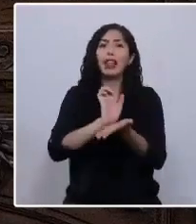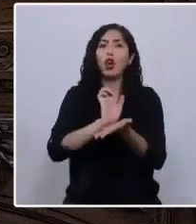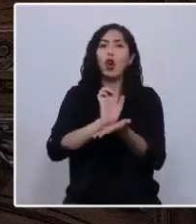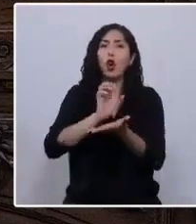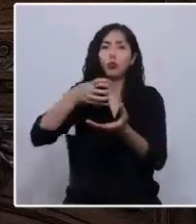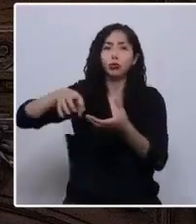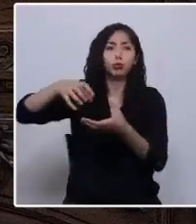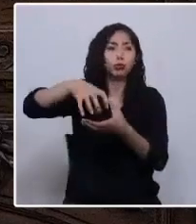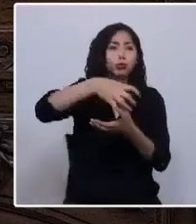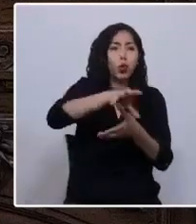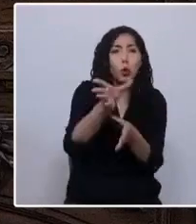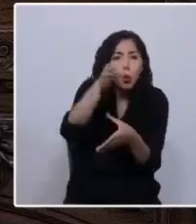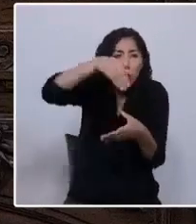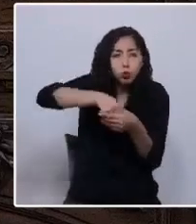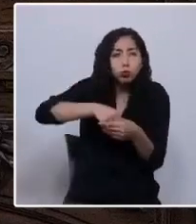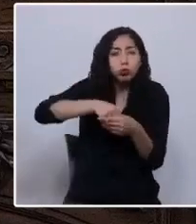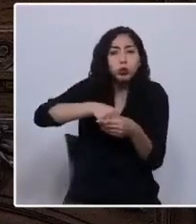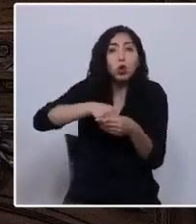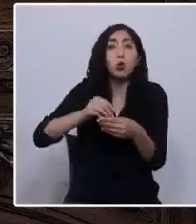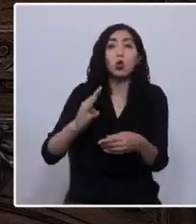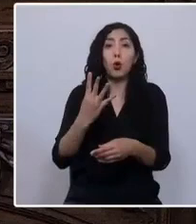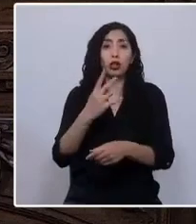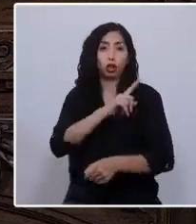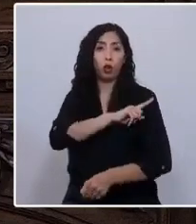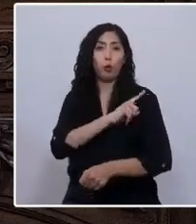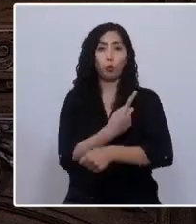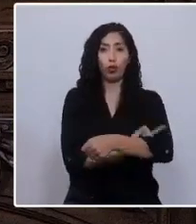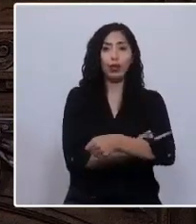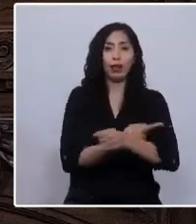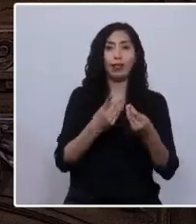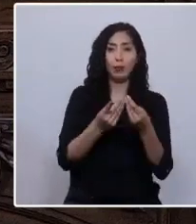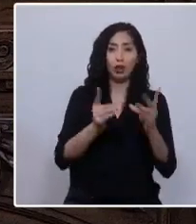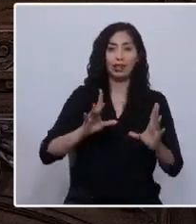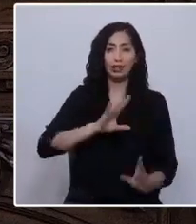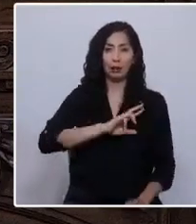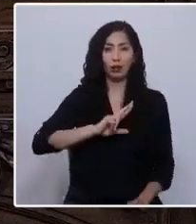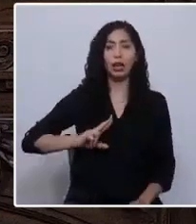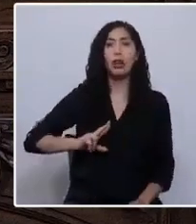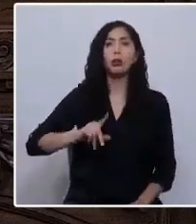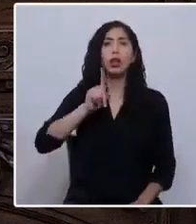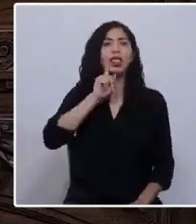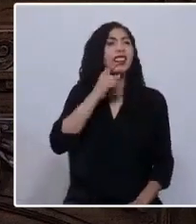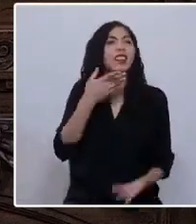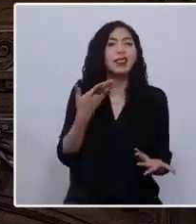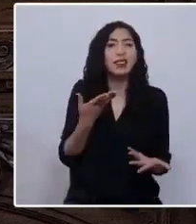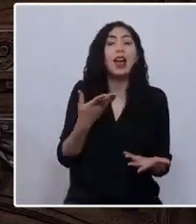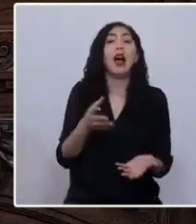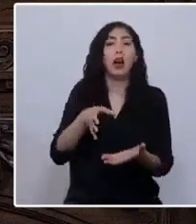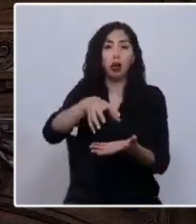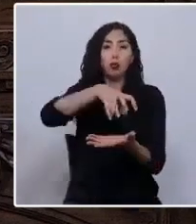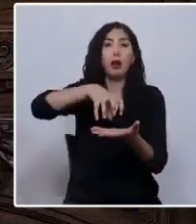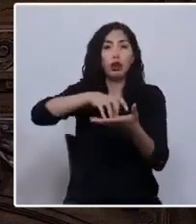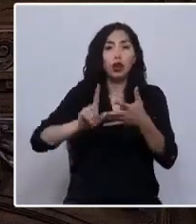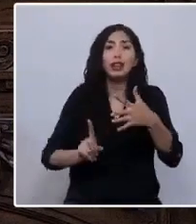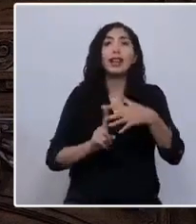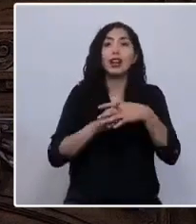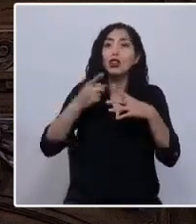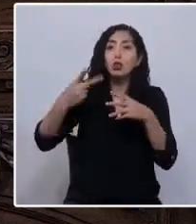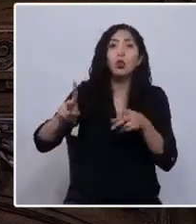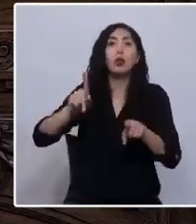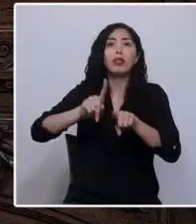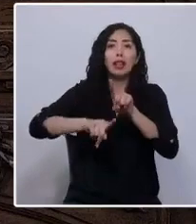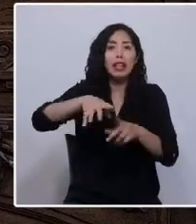inaugure un cuarto poder en la democracia republicana compuesto con los pueblos originarios sus territorios e